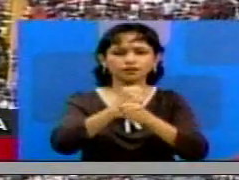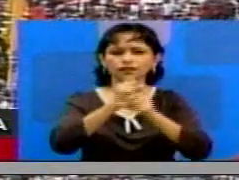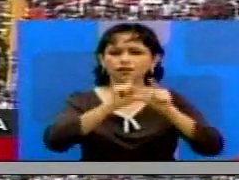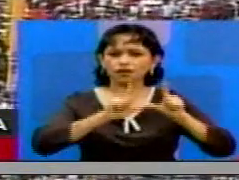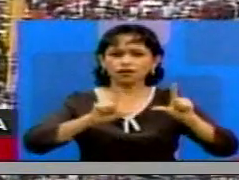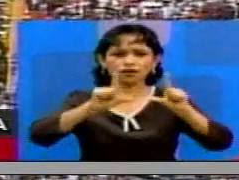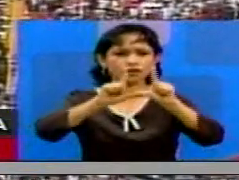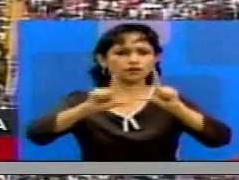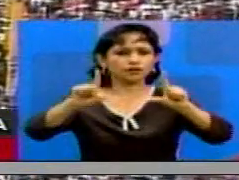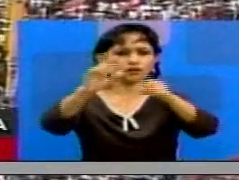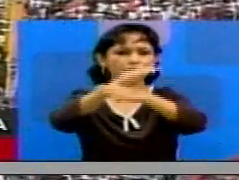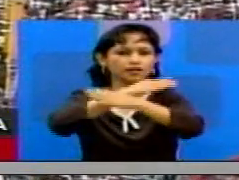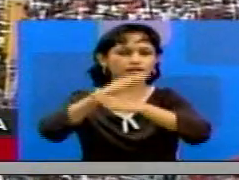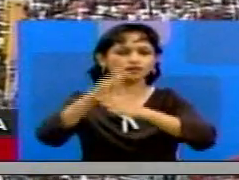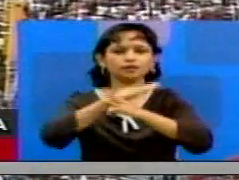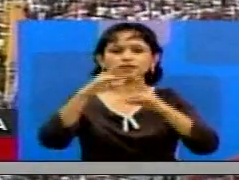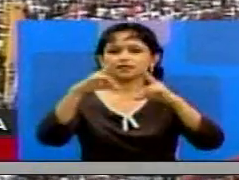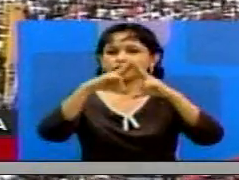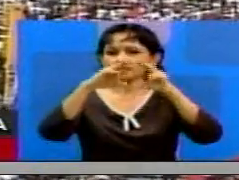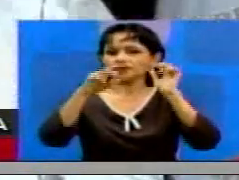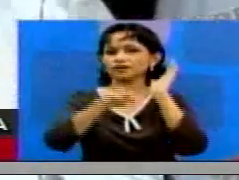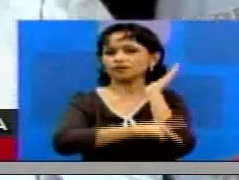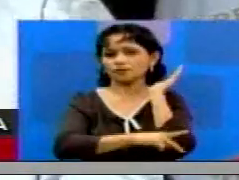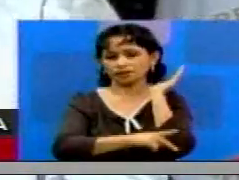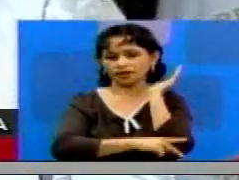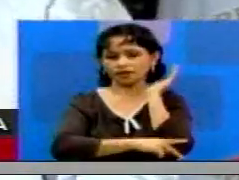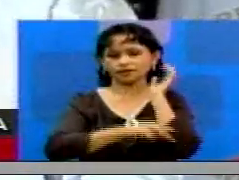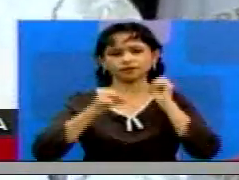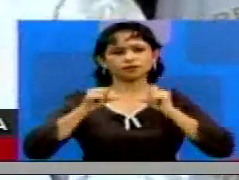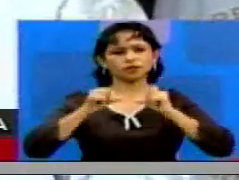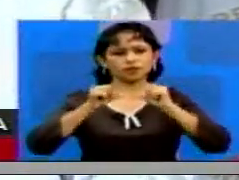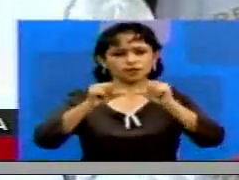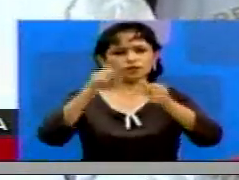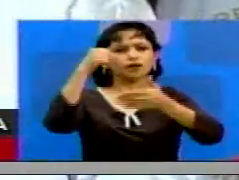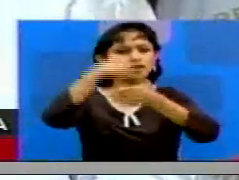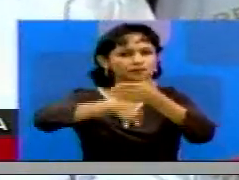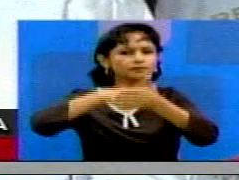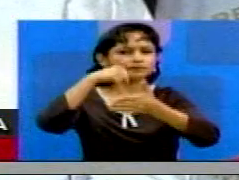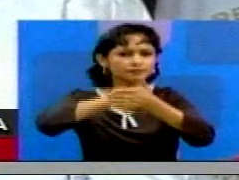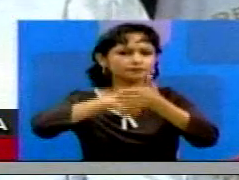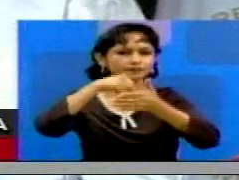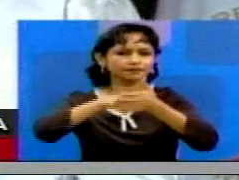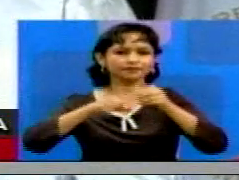de trabajo de nuestro país. Seguir en esta batalla.